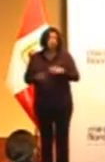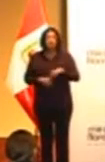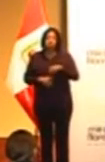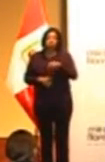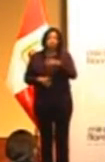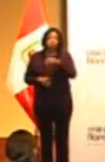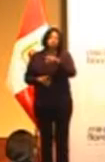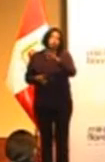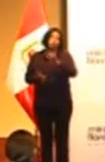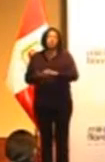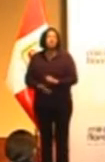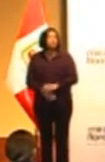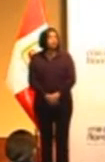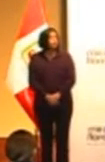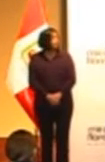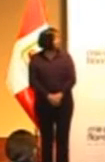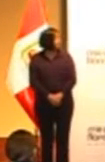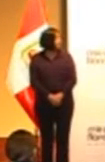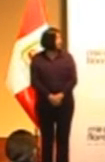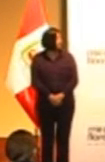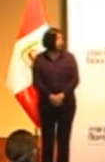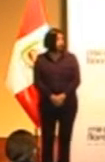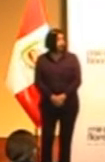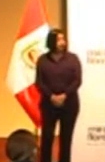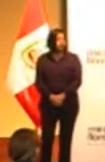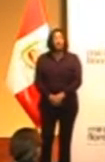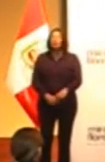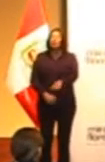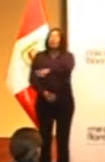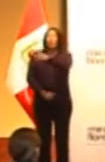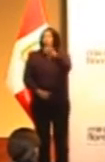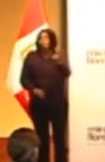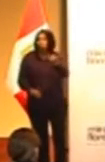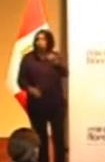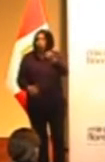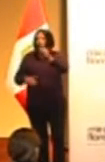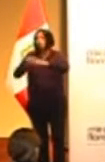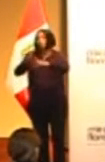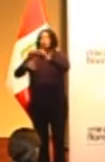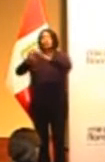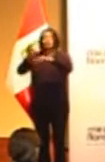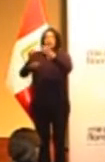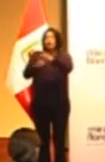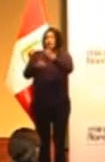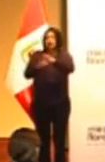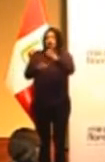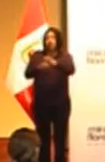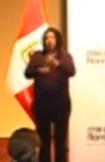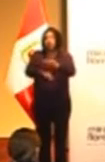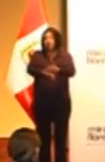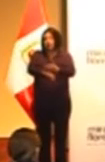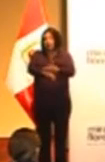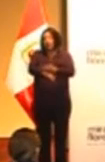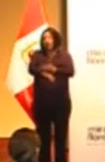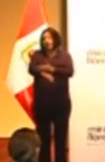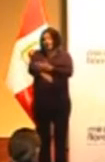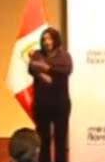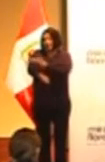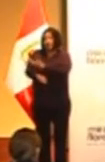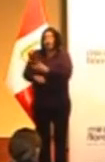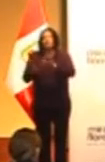motriz, digamos, convencional. Otra de las obras que venimos trabajando y que está muy avanzada, está casi a